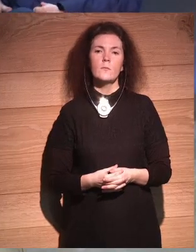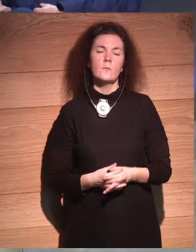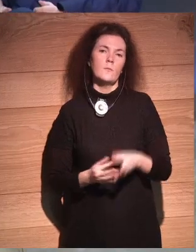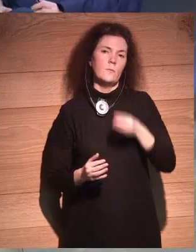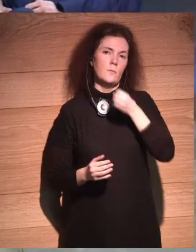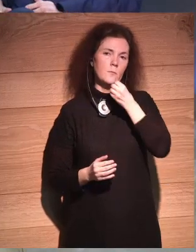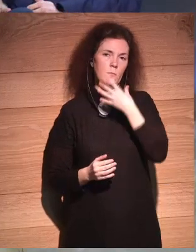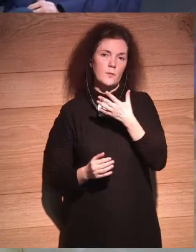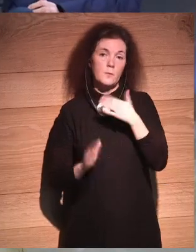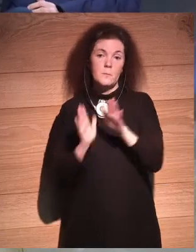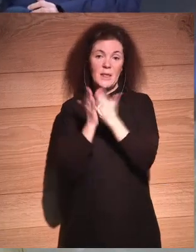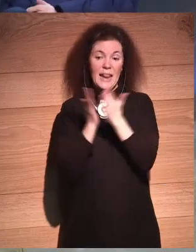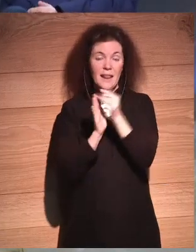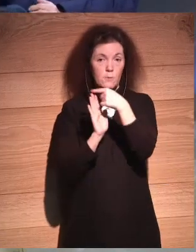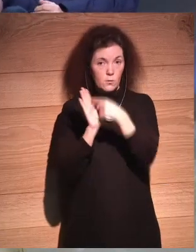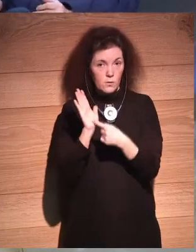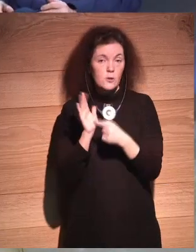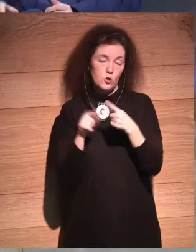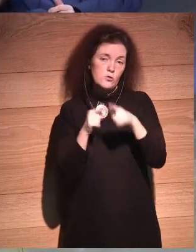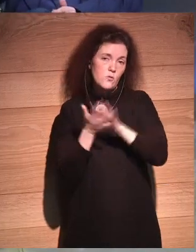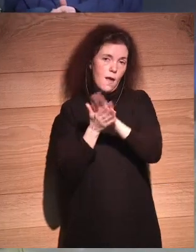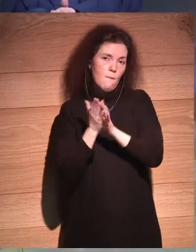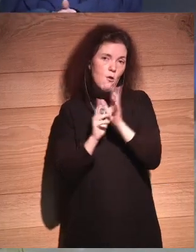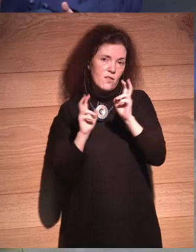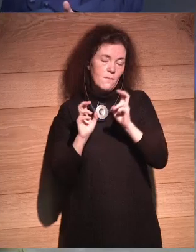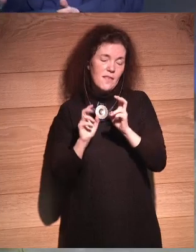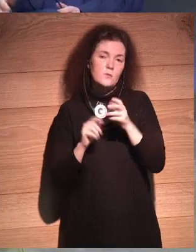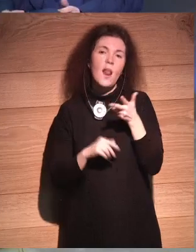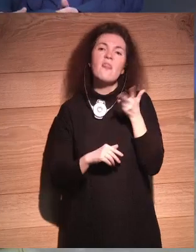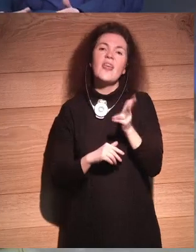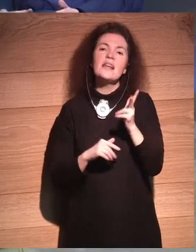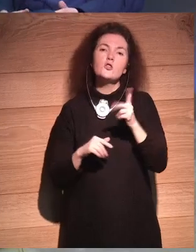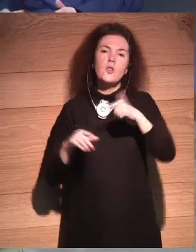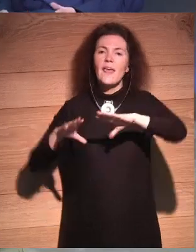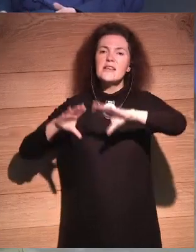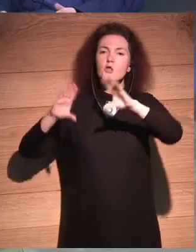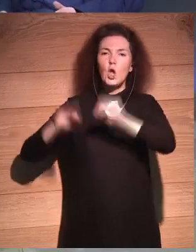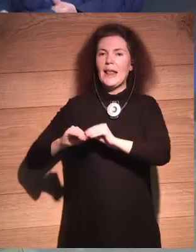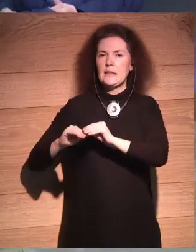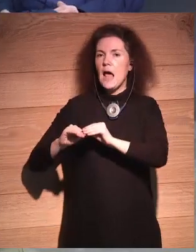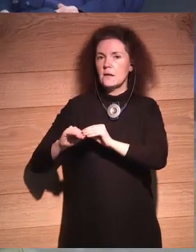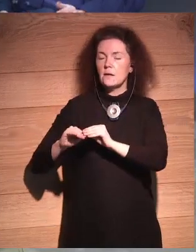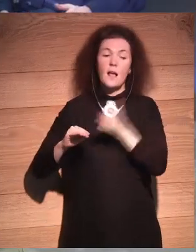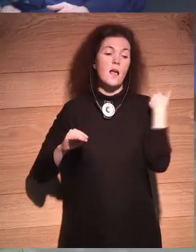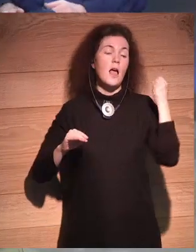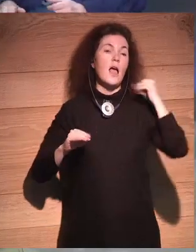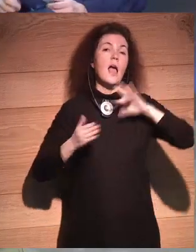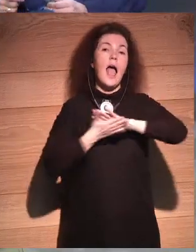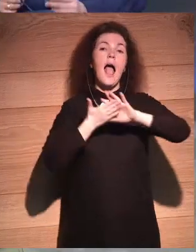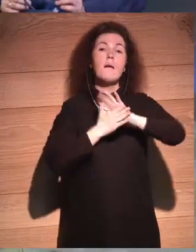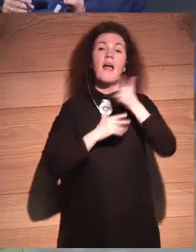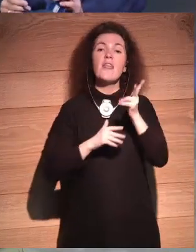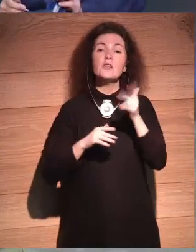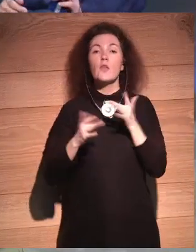Bueno, en mi libro, esto es una de las cosas de las que hablo, es el derecho a desconectar. Hace unos años hablábamos del derecho a